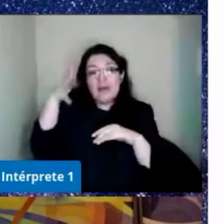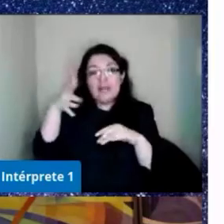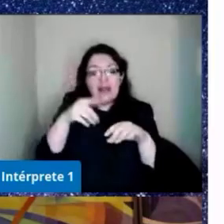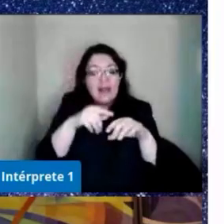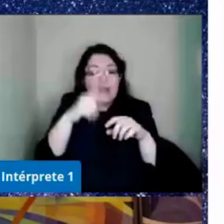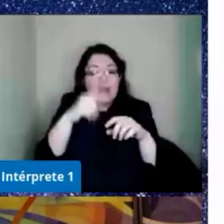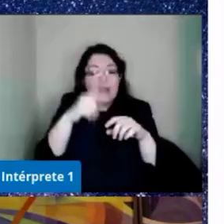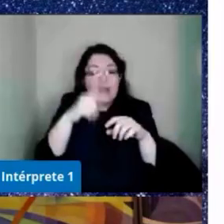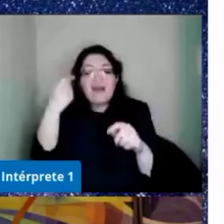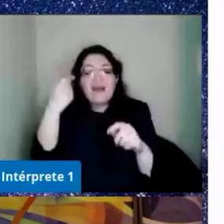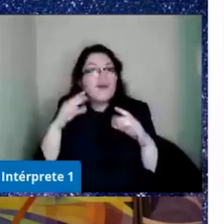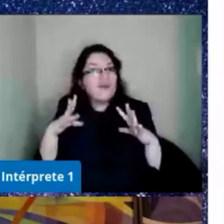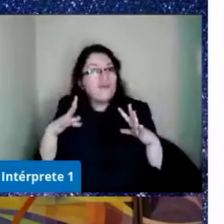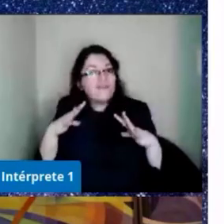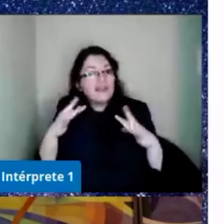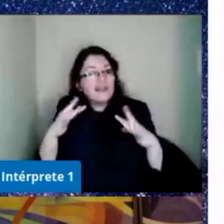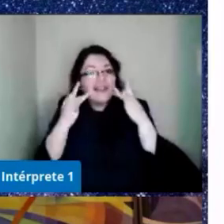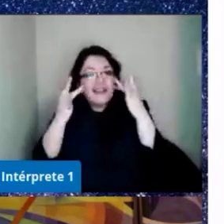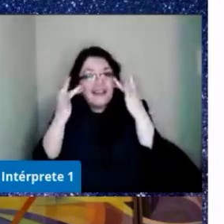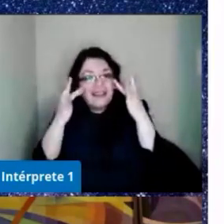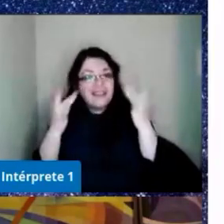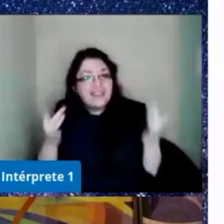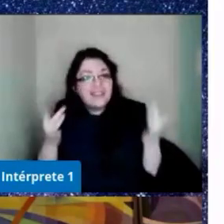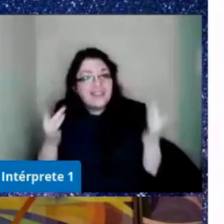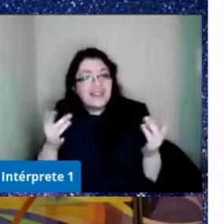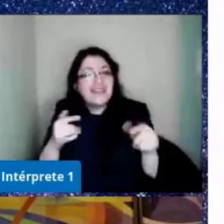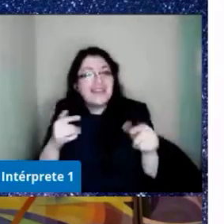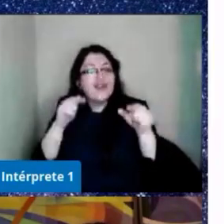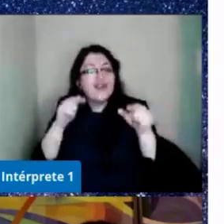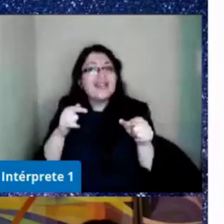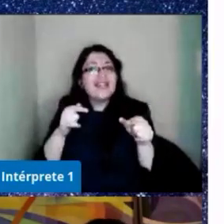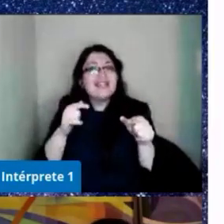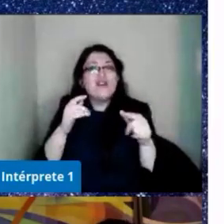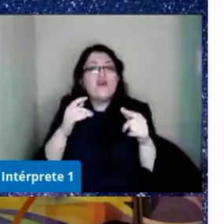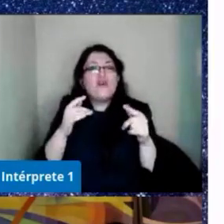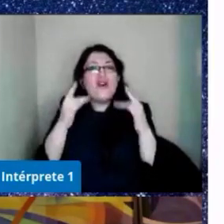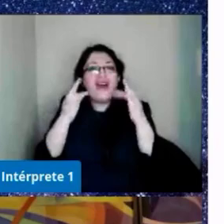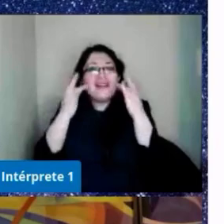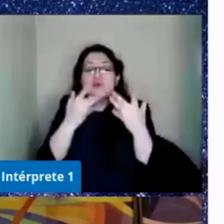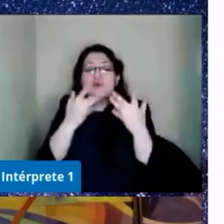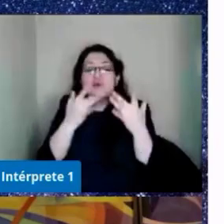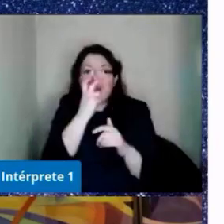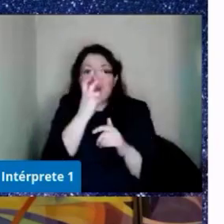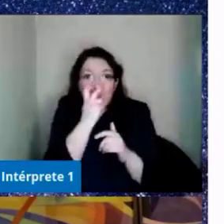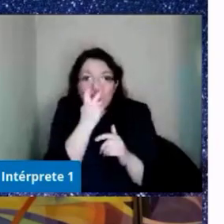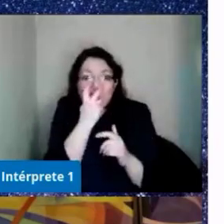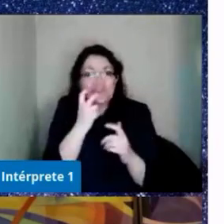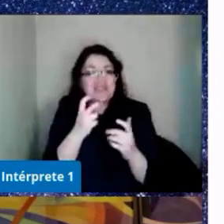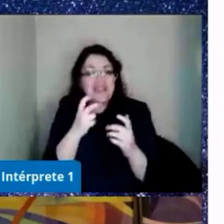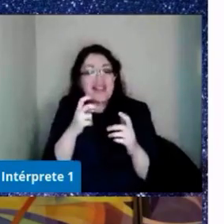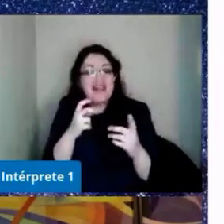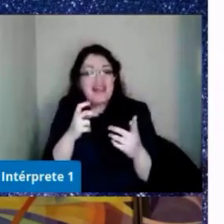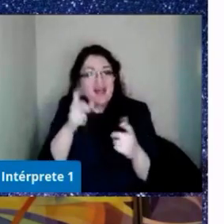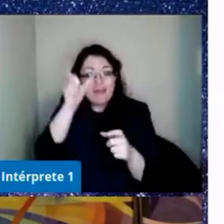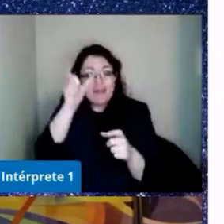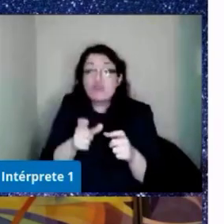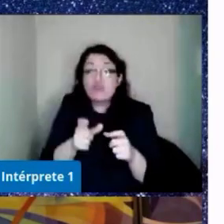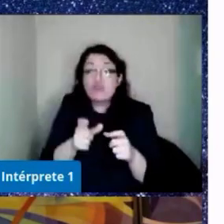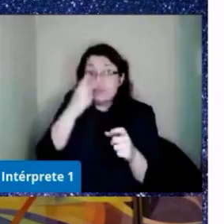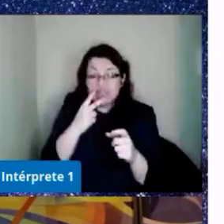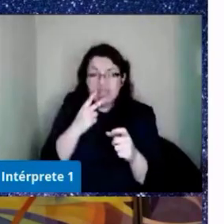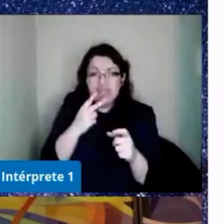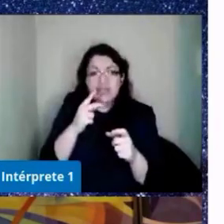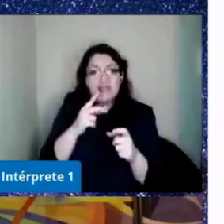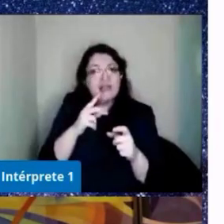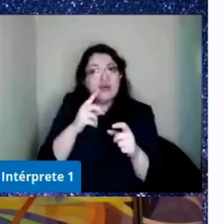muy alegres, con esa alegría que te da la curiosidad, siendo satisfacida. Personas no solamente con discapacidad visual, también con los